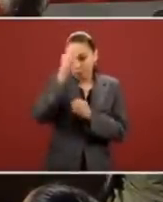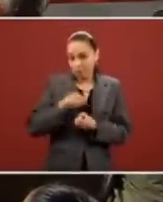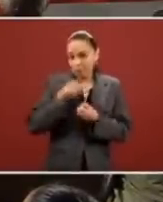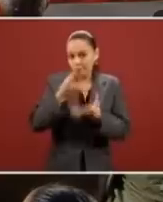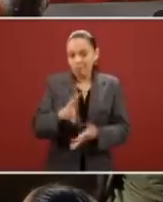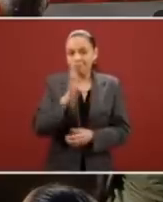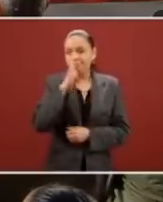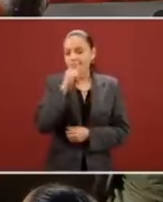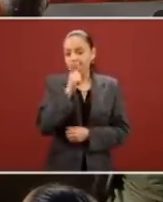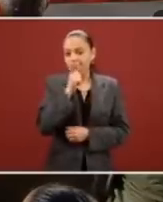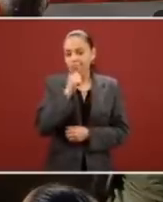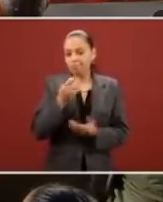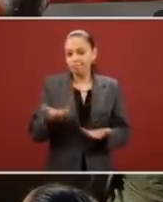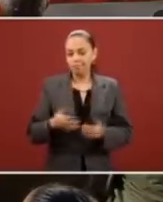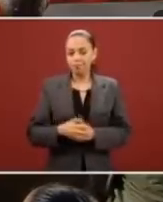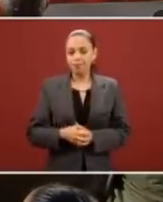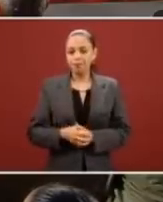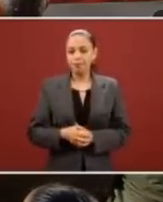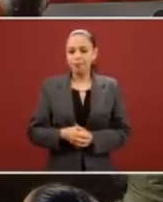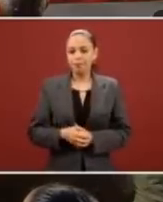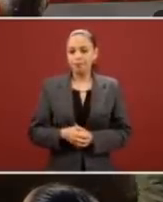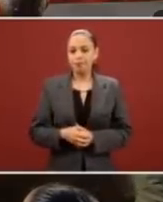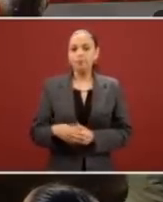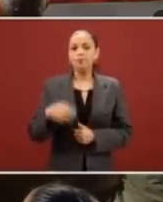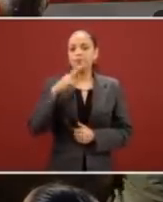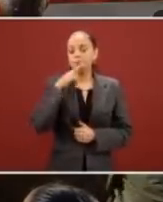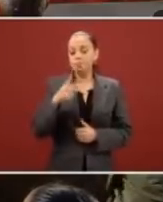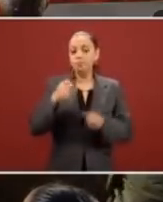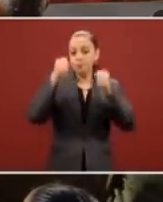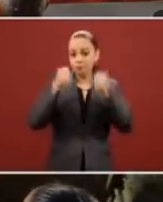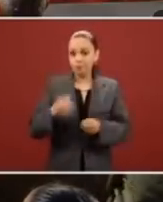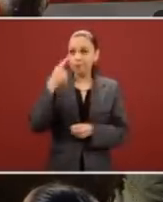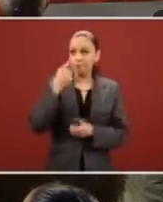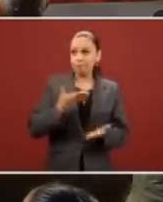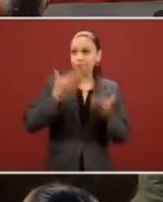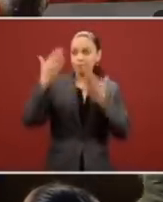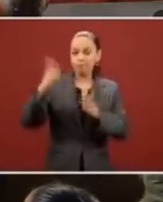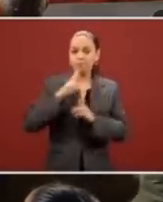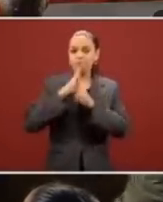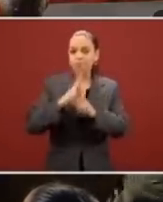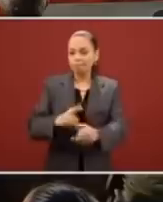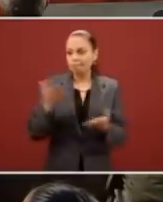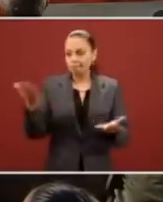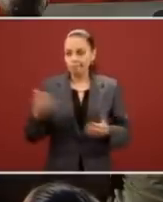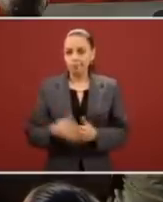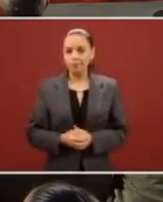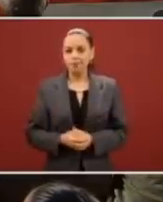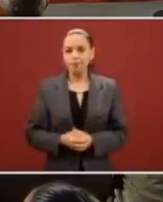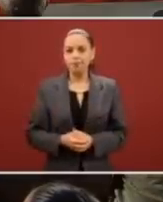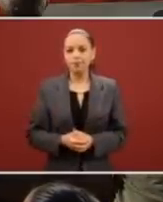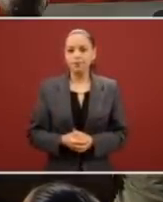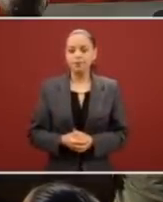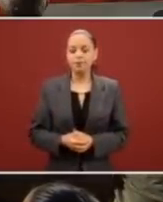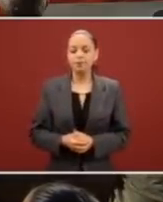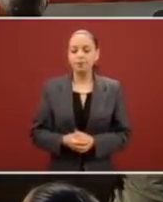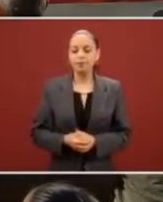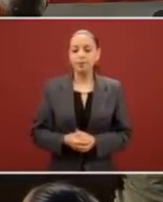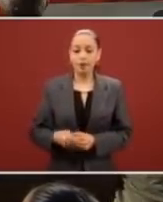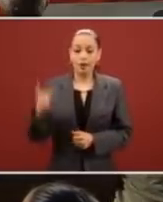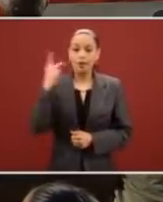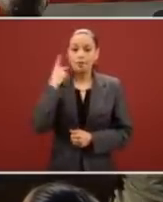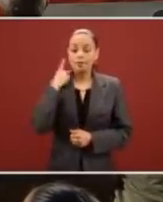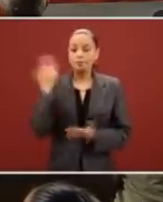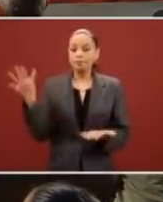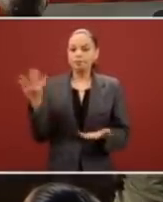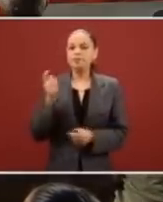me atengo a los resultados. La política, entre otras cosas, son